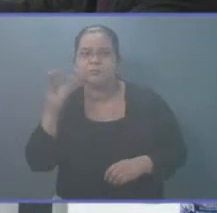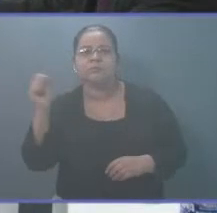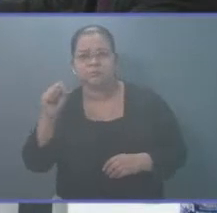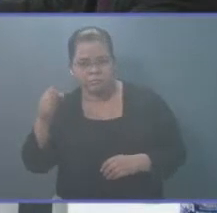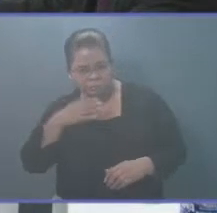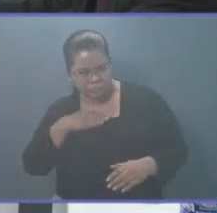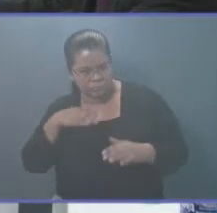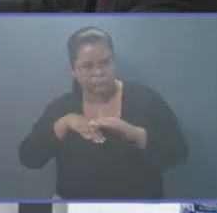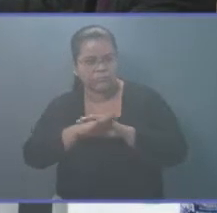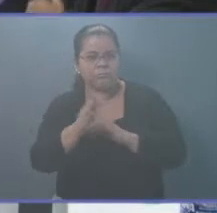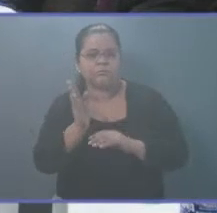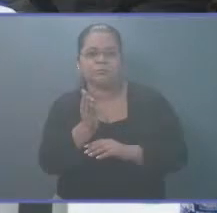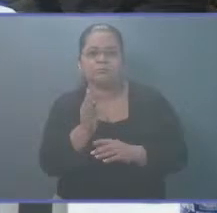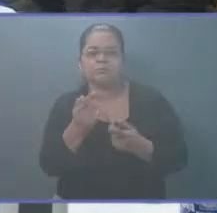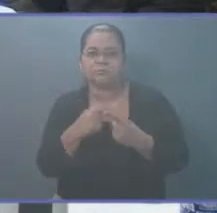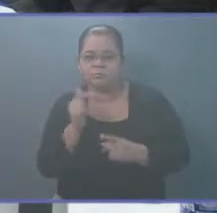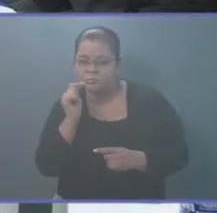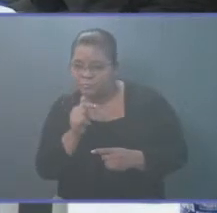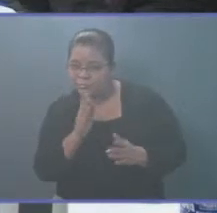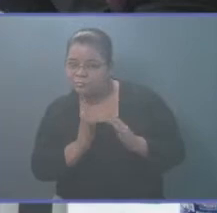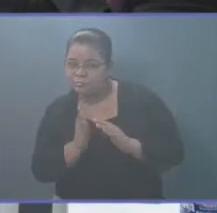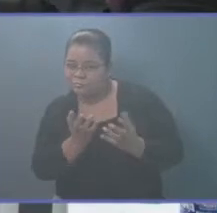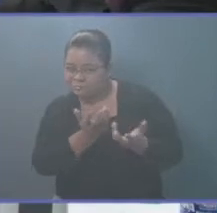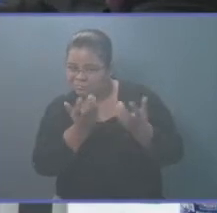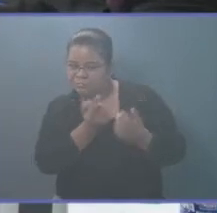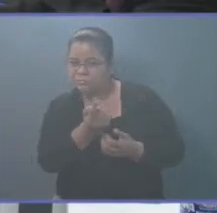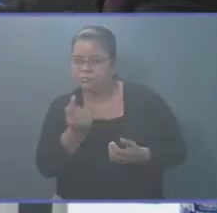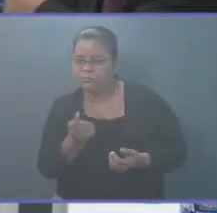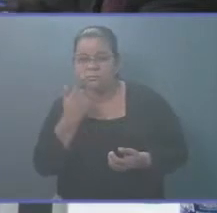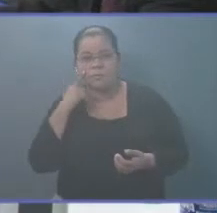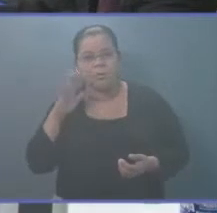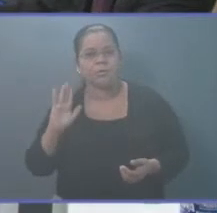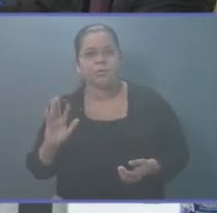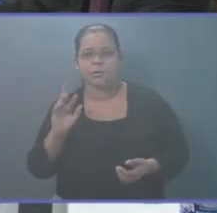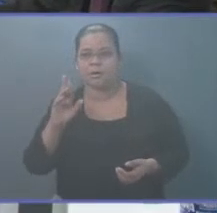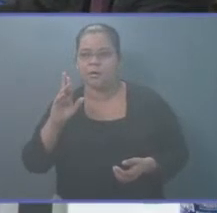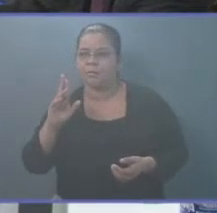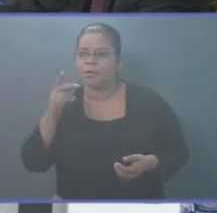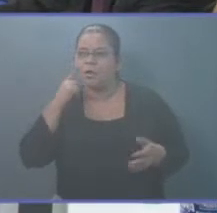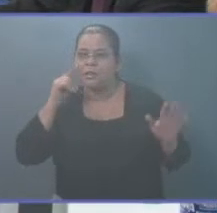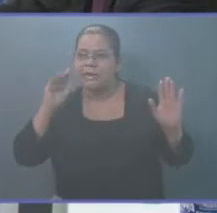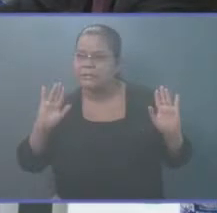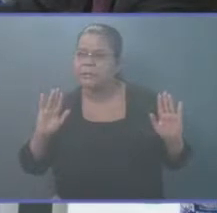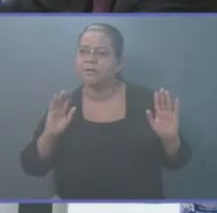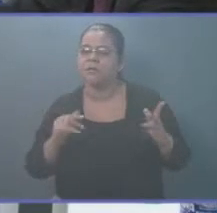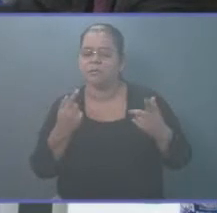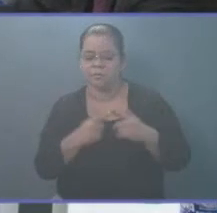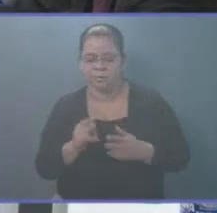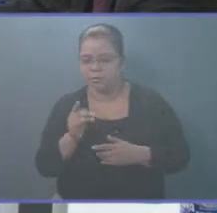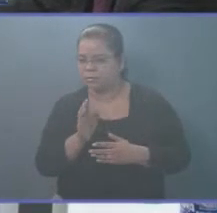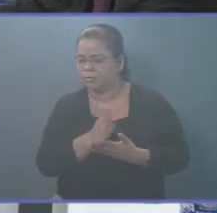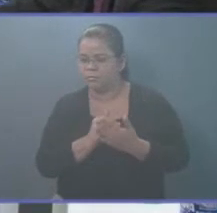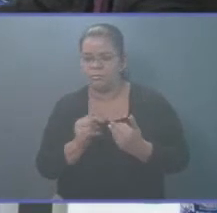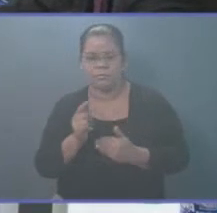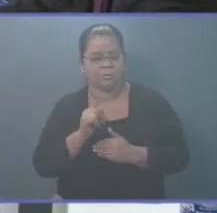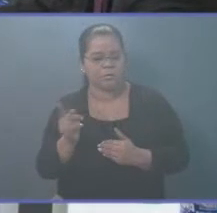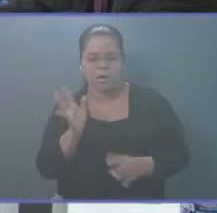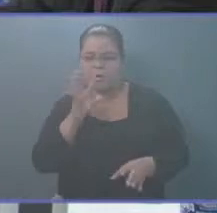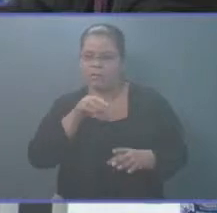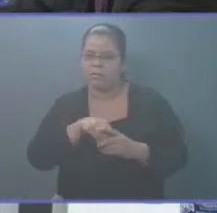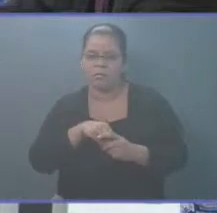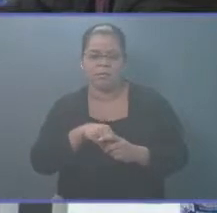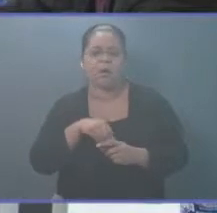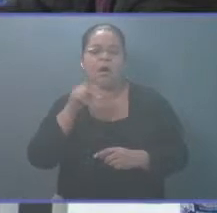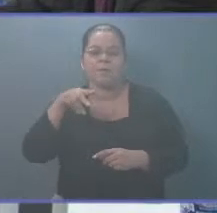entré al bus y precisamente en ese bus está toda esa gente. O sea, es un testigo de referencia de un hecho donde no necesariamente está el involucrado. Ahora,